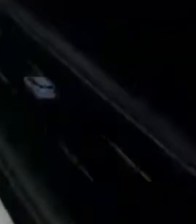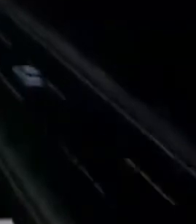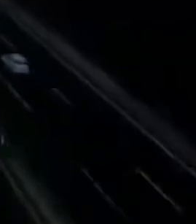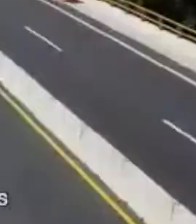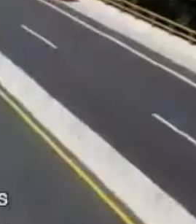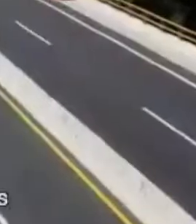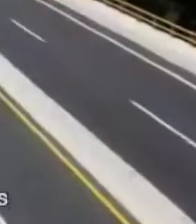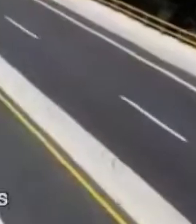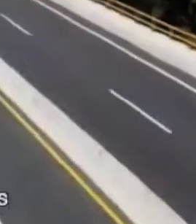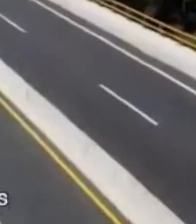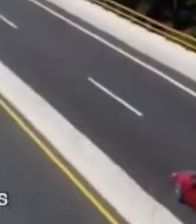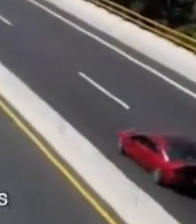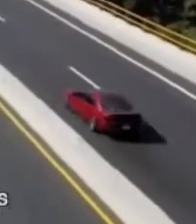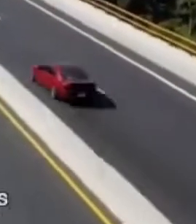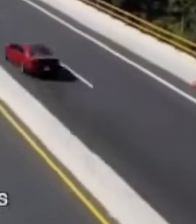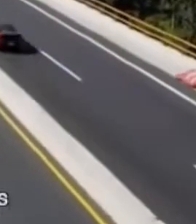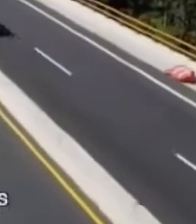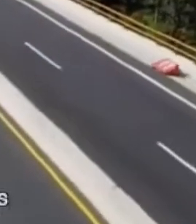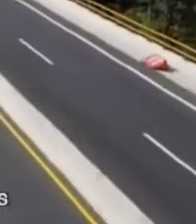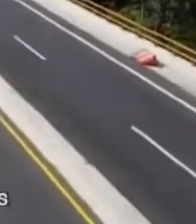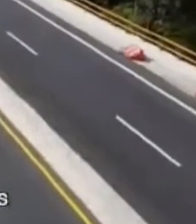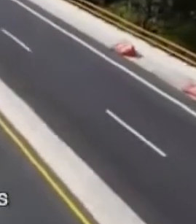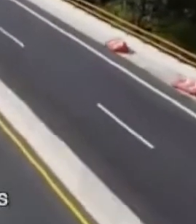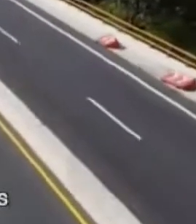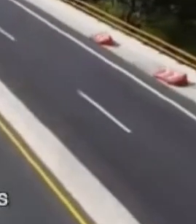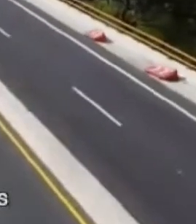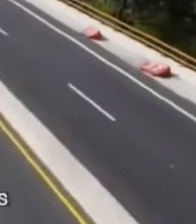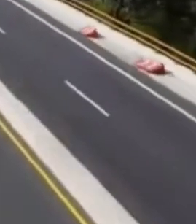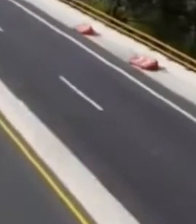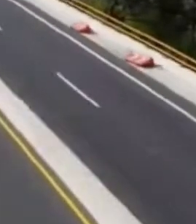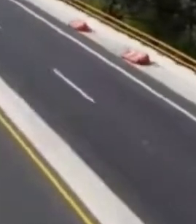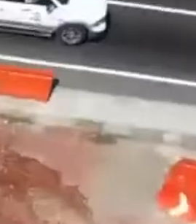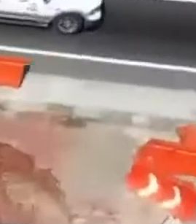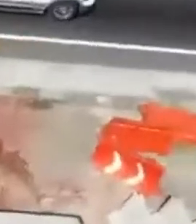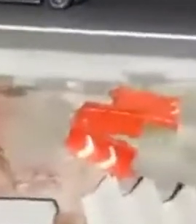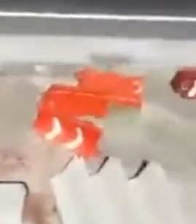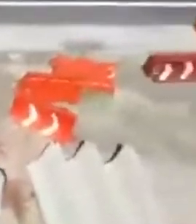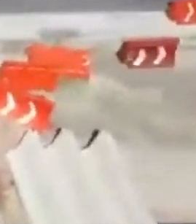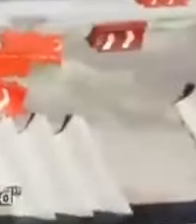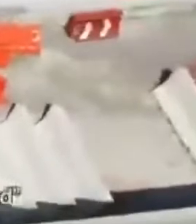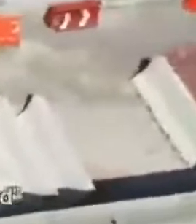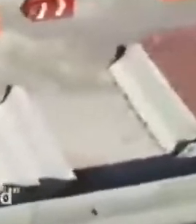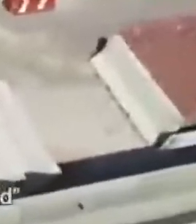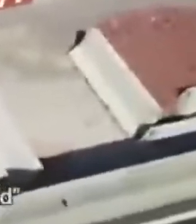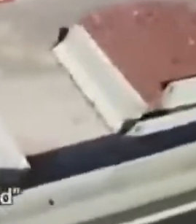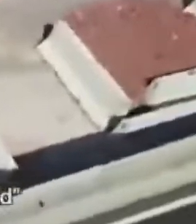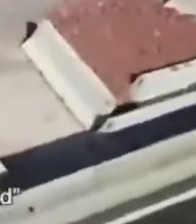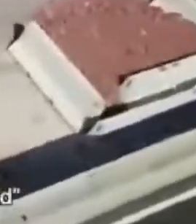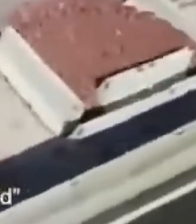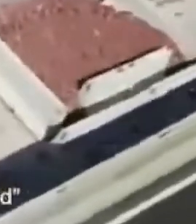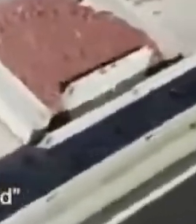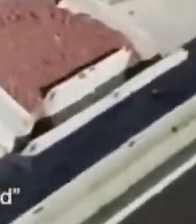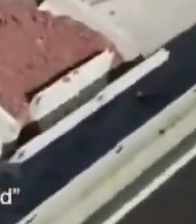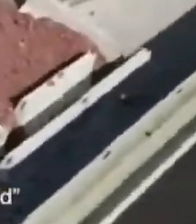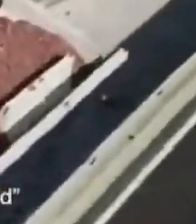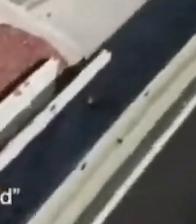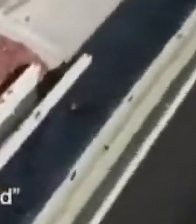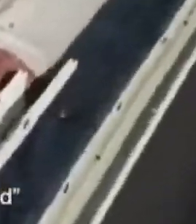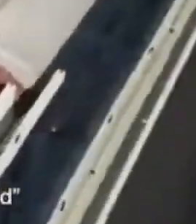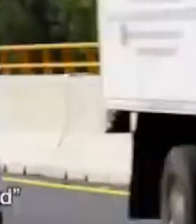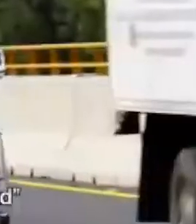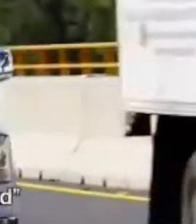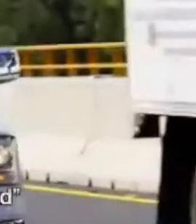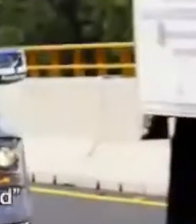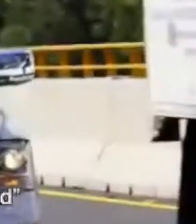2. Como parte del proceso de verificación de los espacios libres para el tráfico vehicular, se utiliza la tecnología conocida